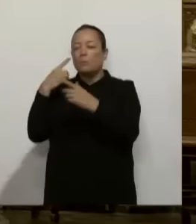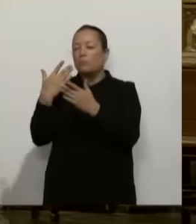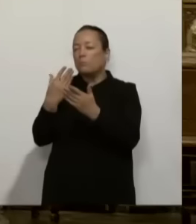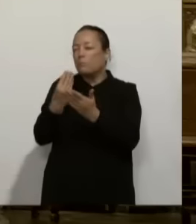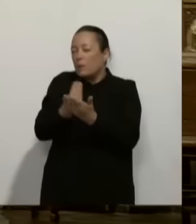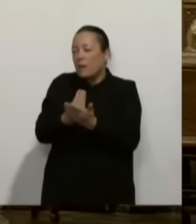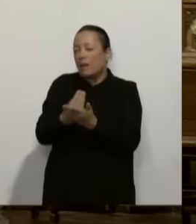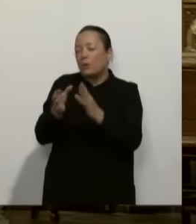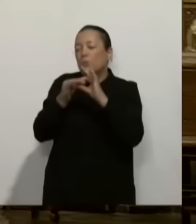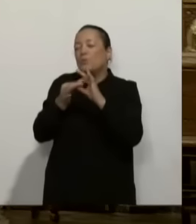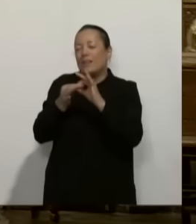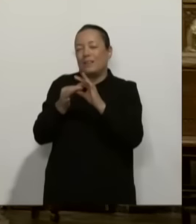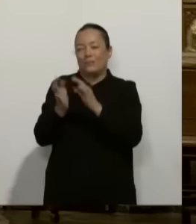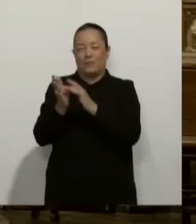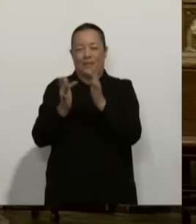Señor.